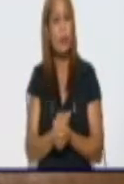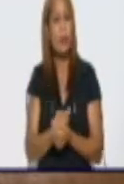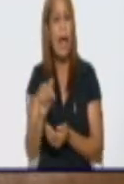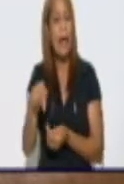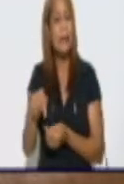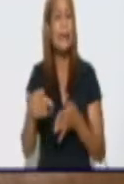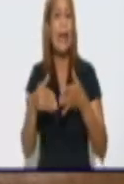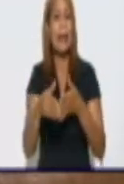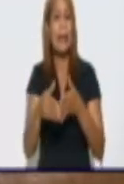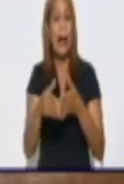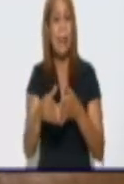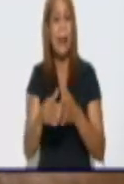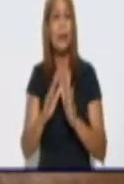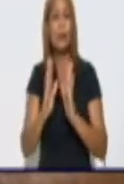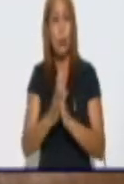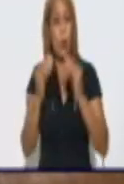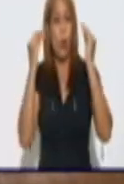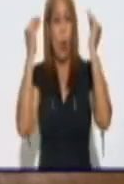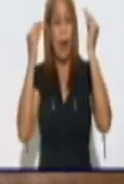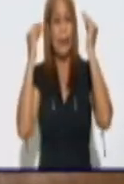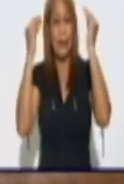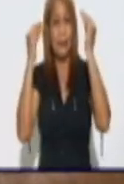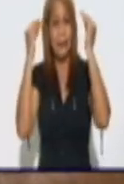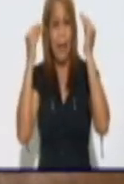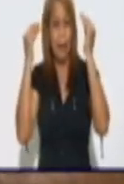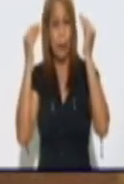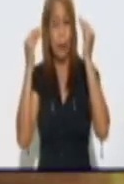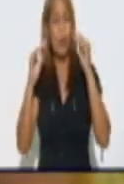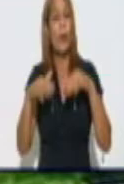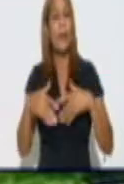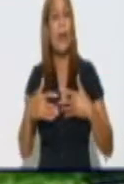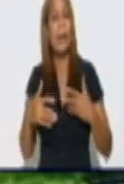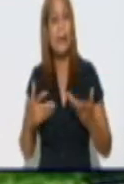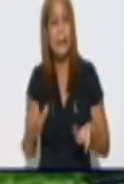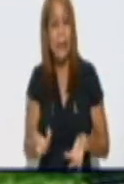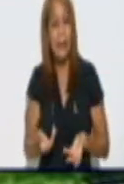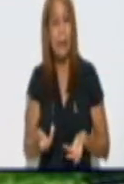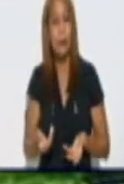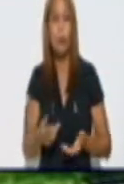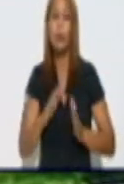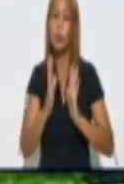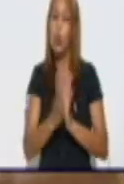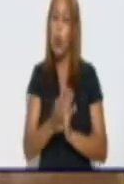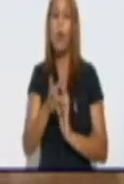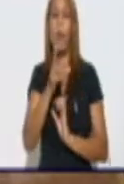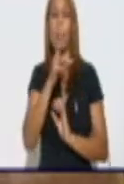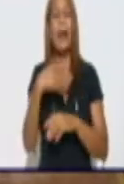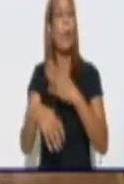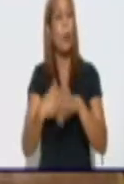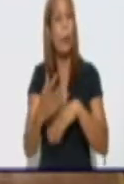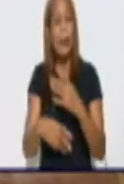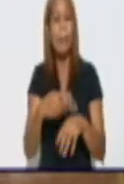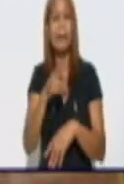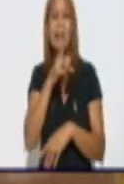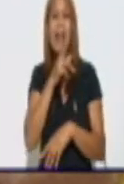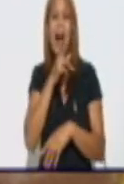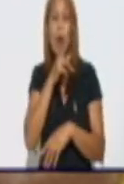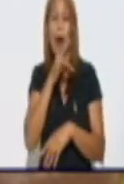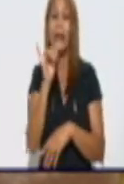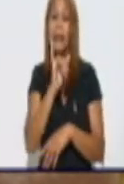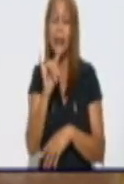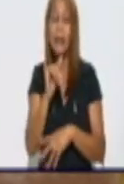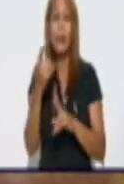El software se llama el Sagas, que va a ser para el pago del servicio de abasto de agua y alcantarillado, que este sí va a ser a través del transfer móvil. Es decir,